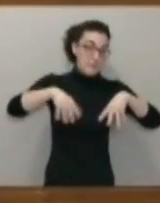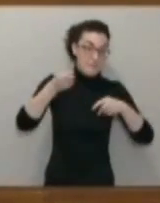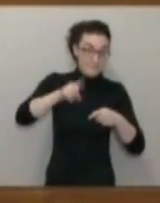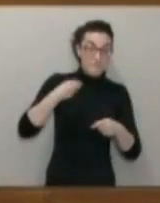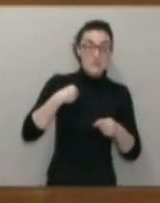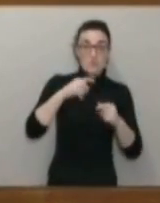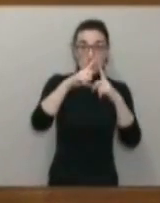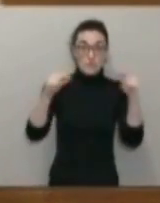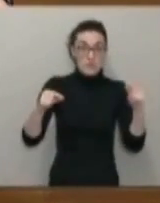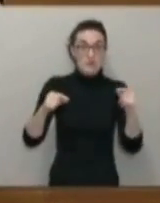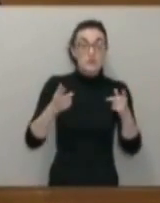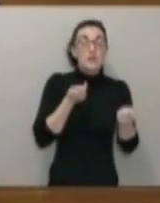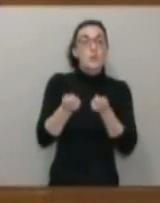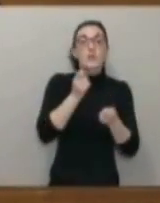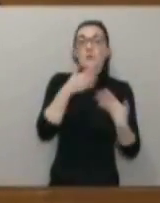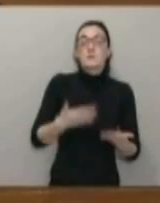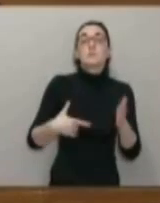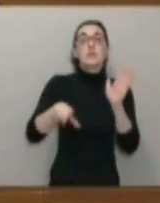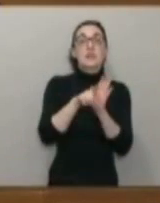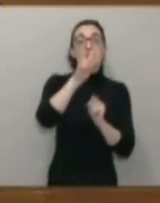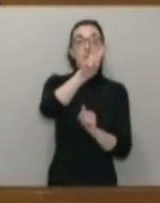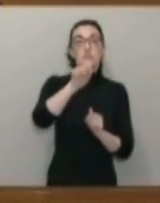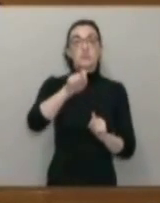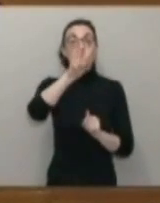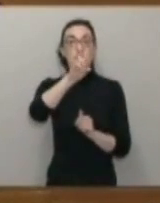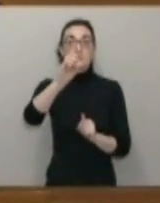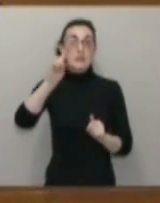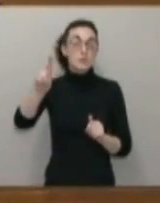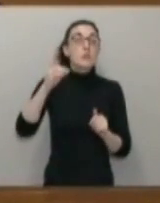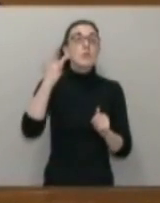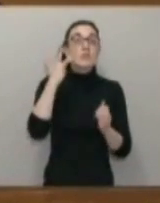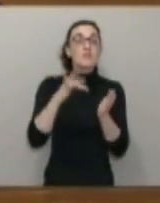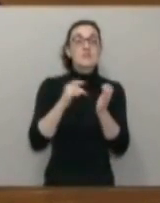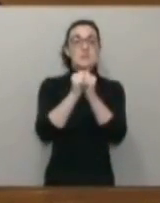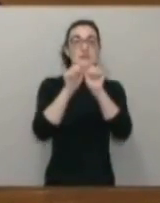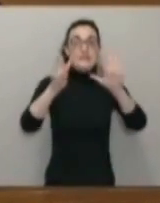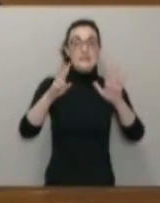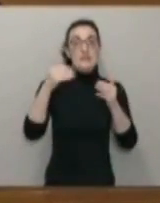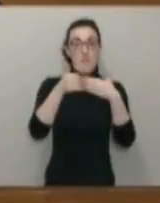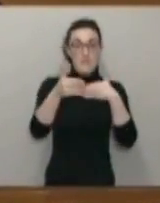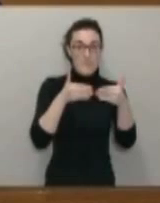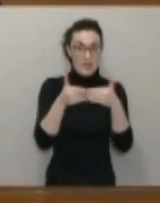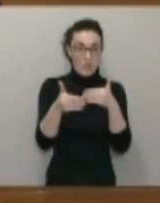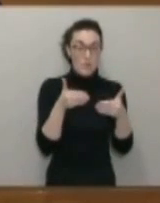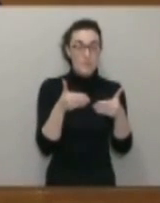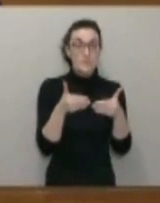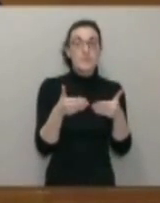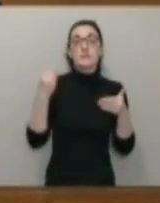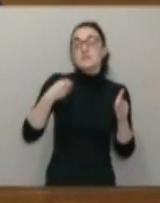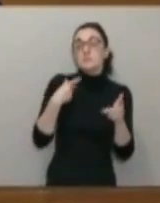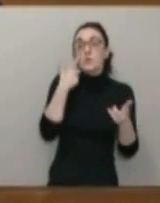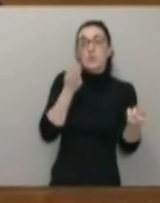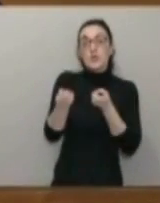El asturiano regulado actualmente por la Ley 2/2001, de 27 de marzo, y que